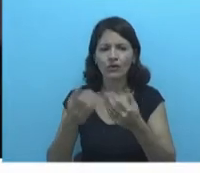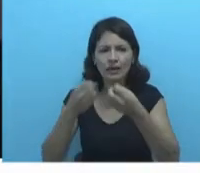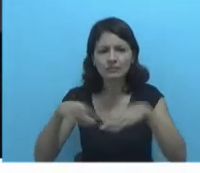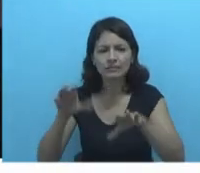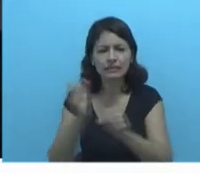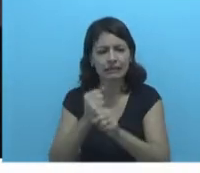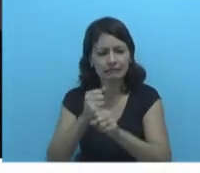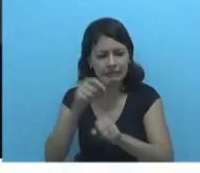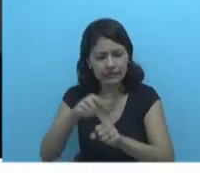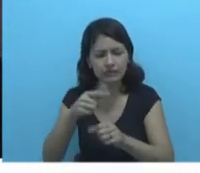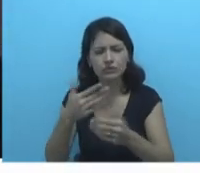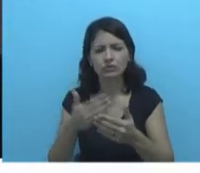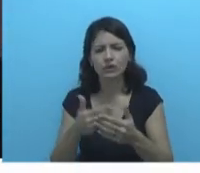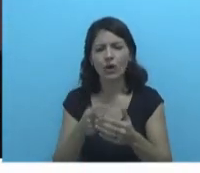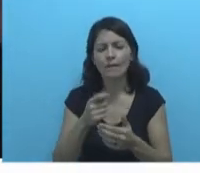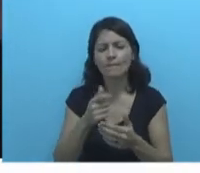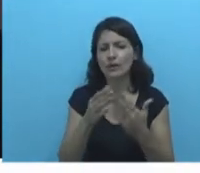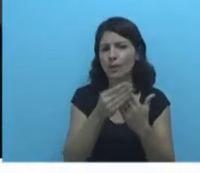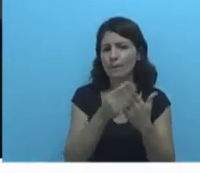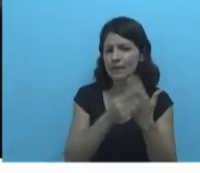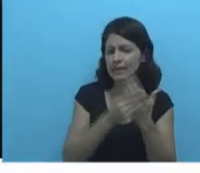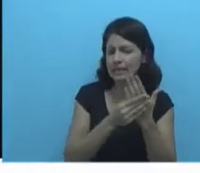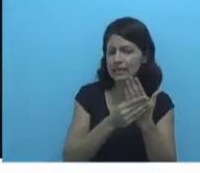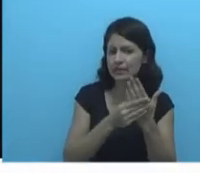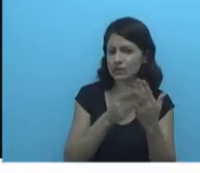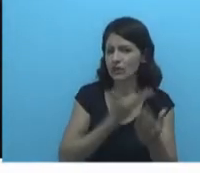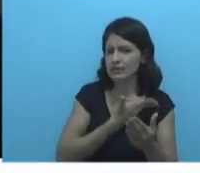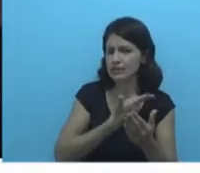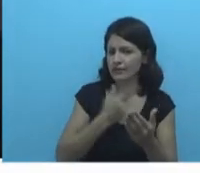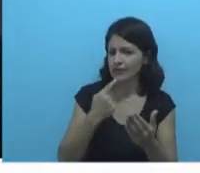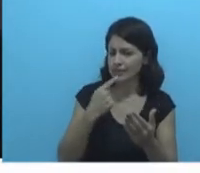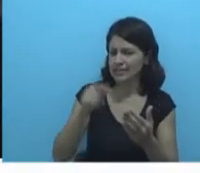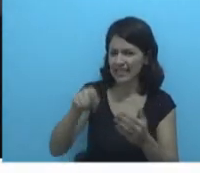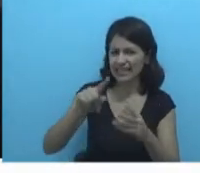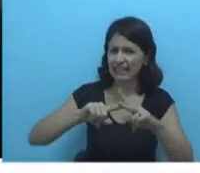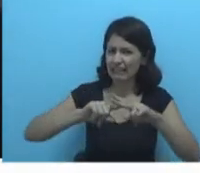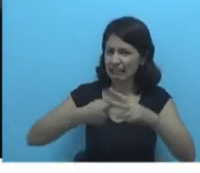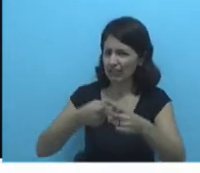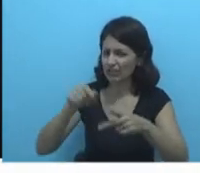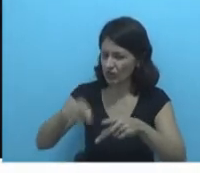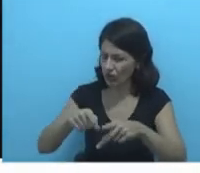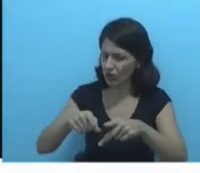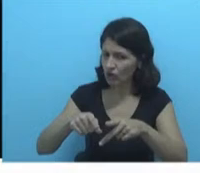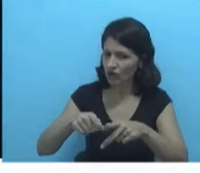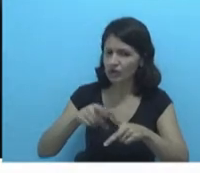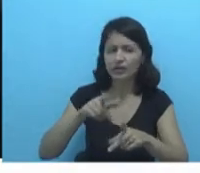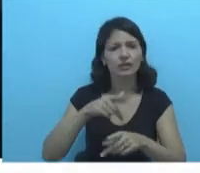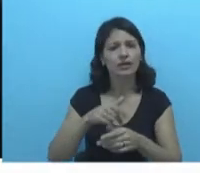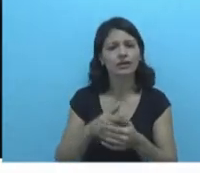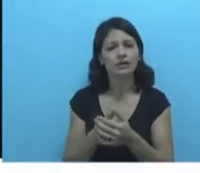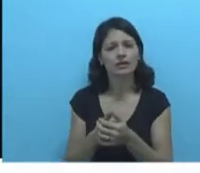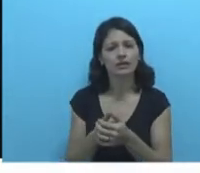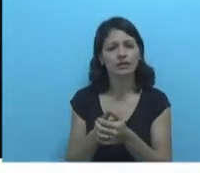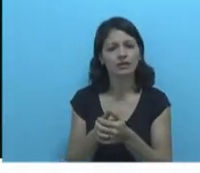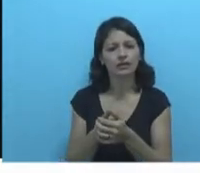Santa Fe con el argumento que este tipo de tecnología que aporta autonomía al producir ese